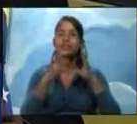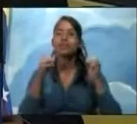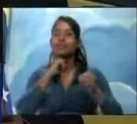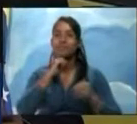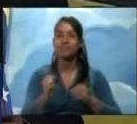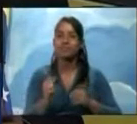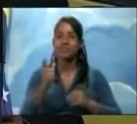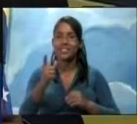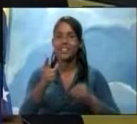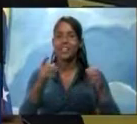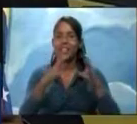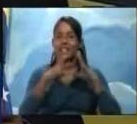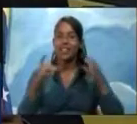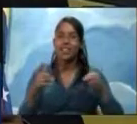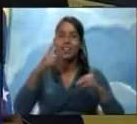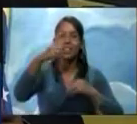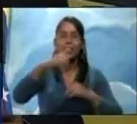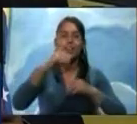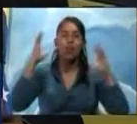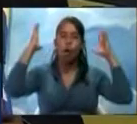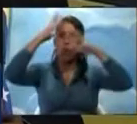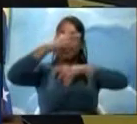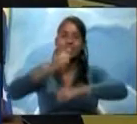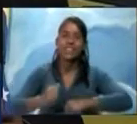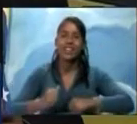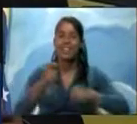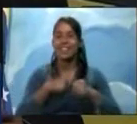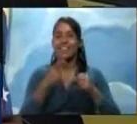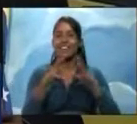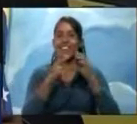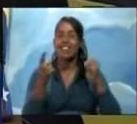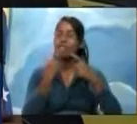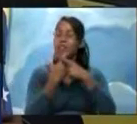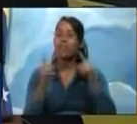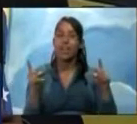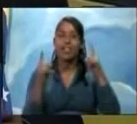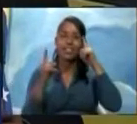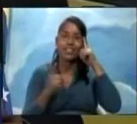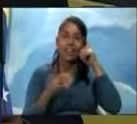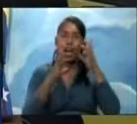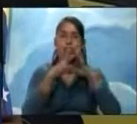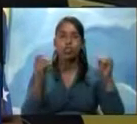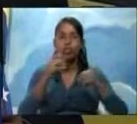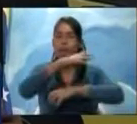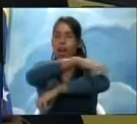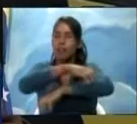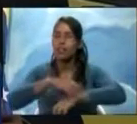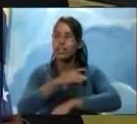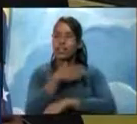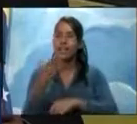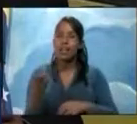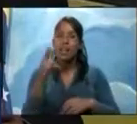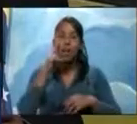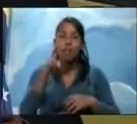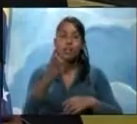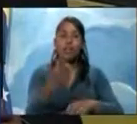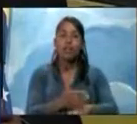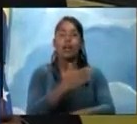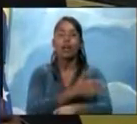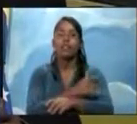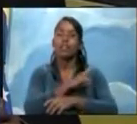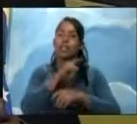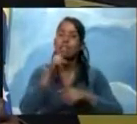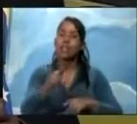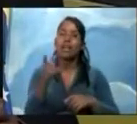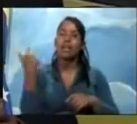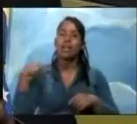las sobras hollaba con sus pies, y era muy diferente a todas las bestias que vi antes de ella,